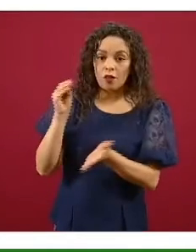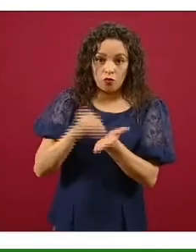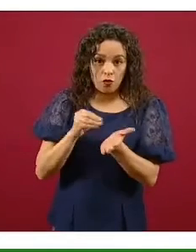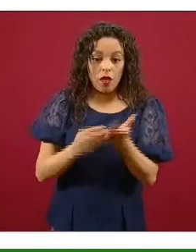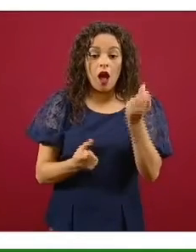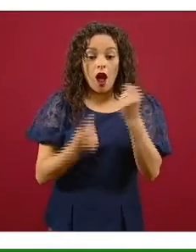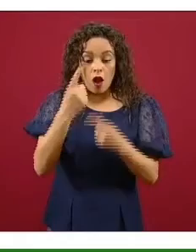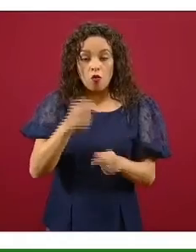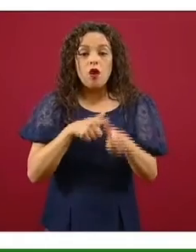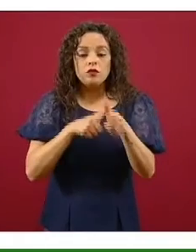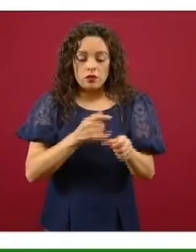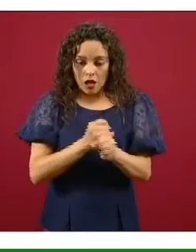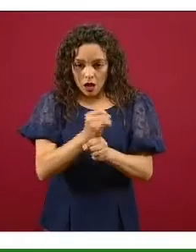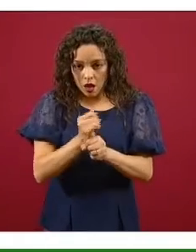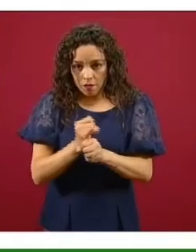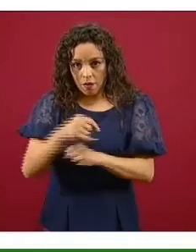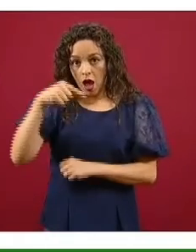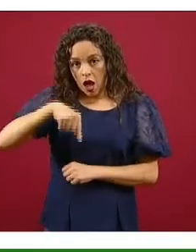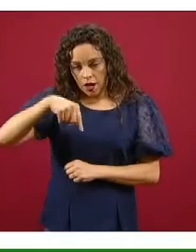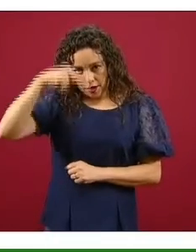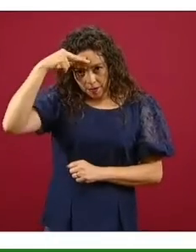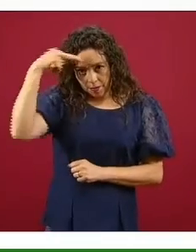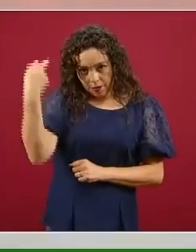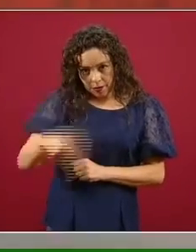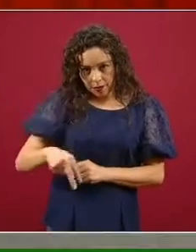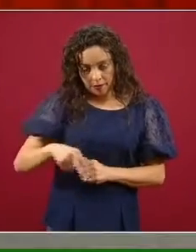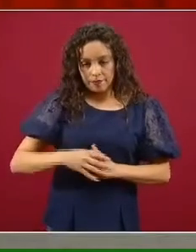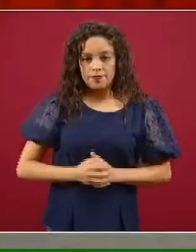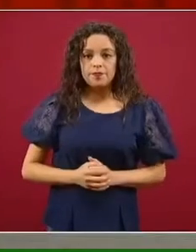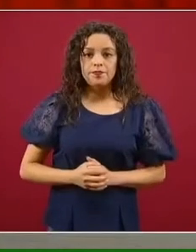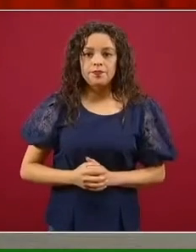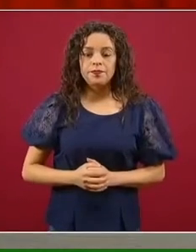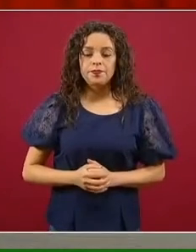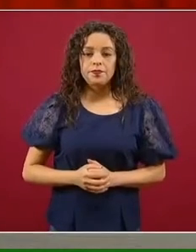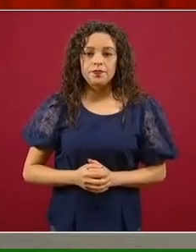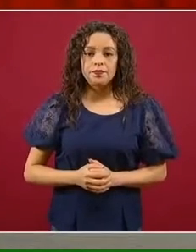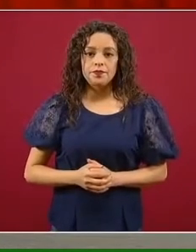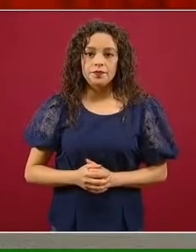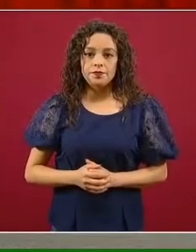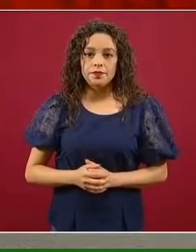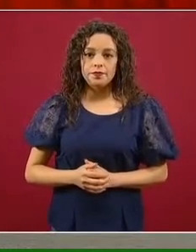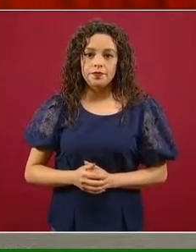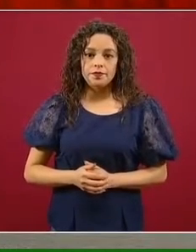hoy en día en nuestro país. La siguiente, por favor.